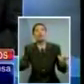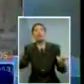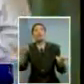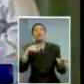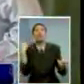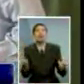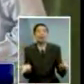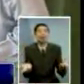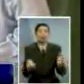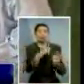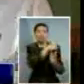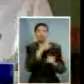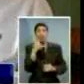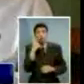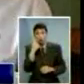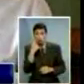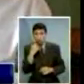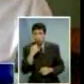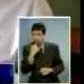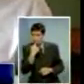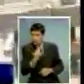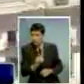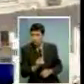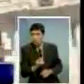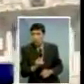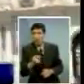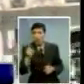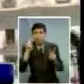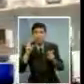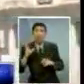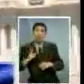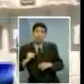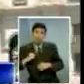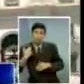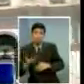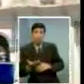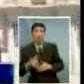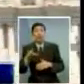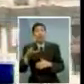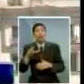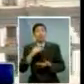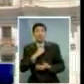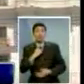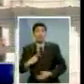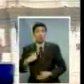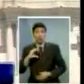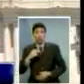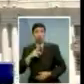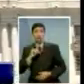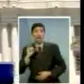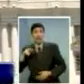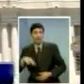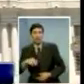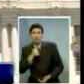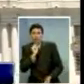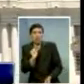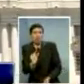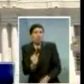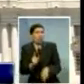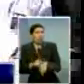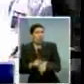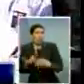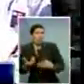creo, en los plazos, más que nada, ¿no? Cuando se habla de premio consuelo, y de hecho lo decía el diputado Chaín, en el fondo es los tiempos que quedan. Quedan poco tiempo de